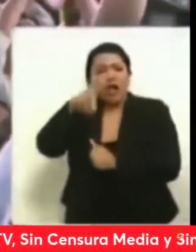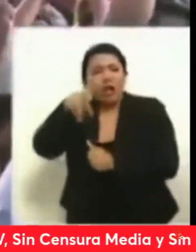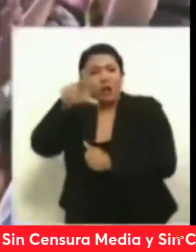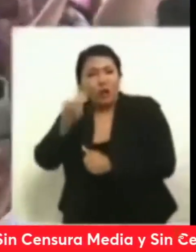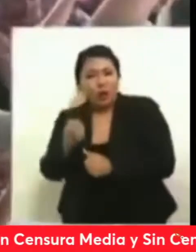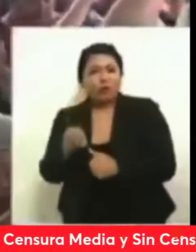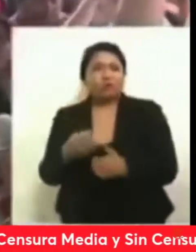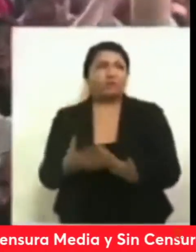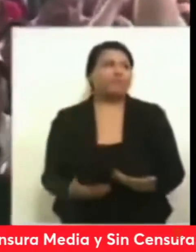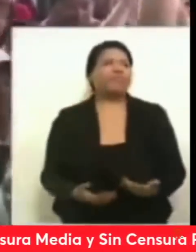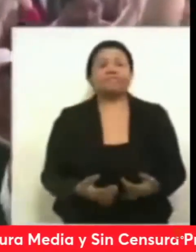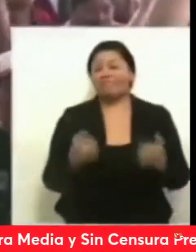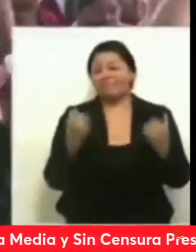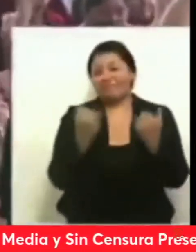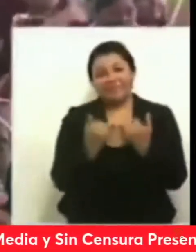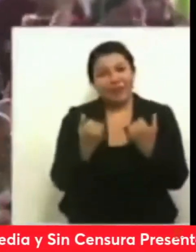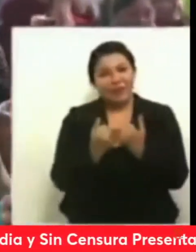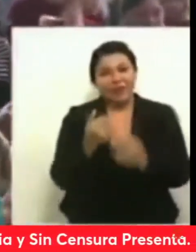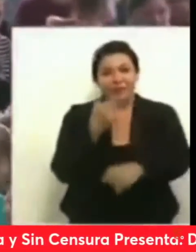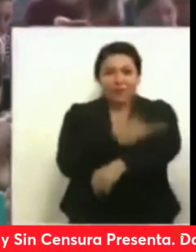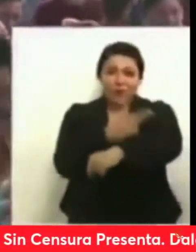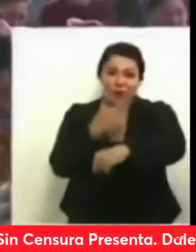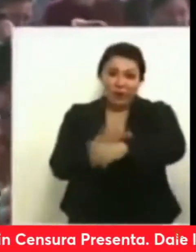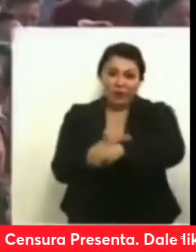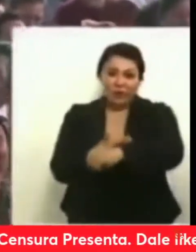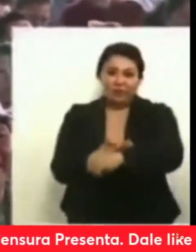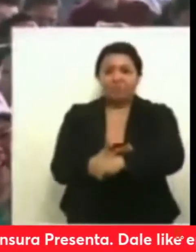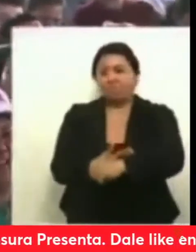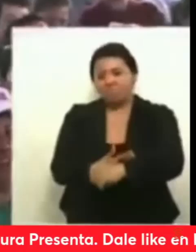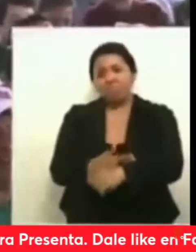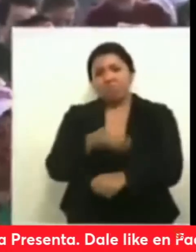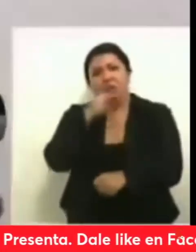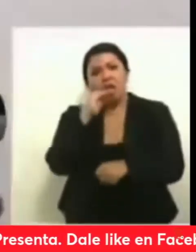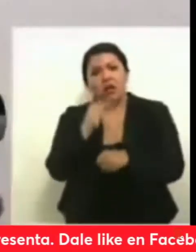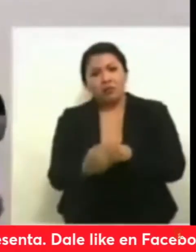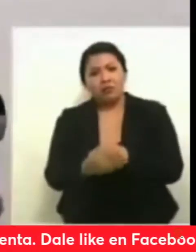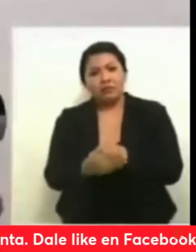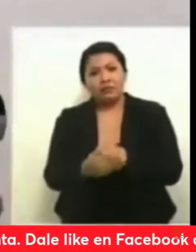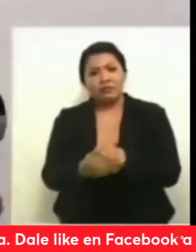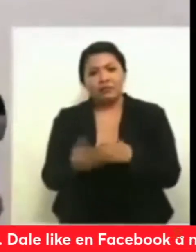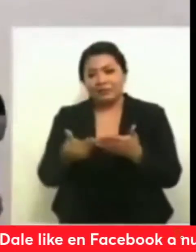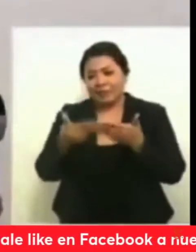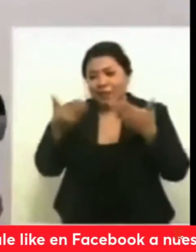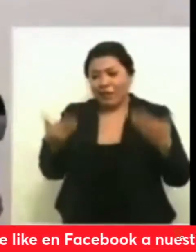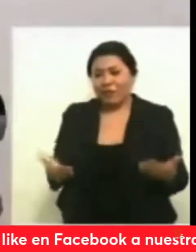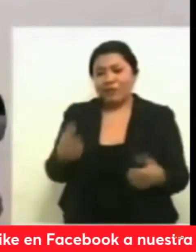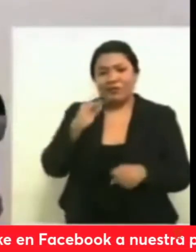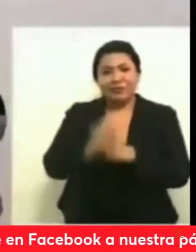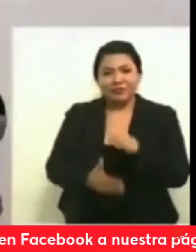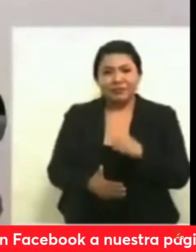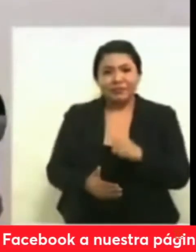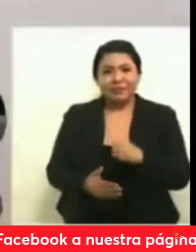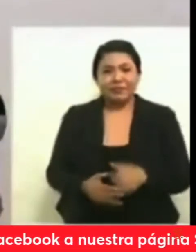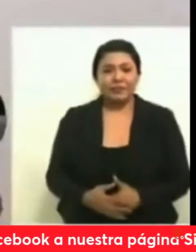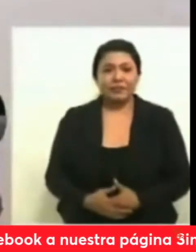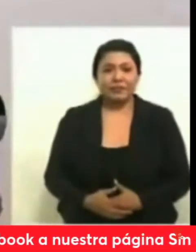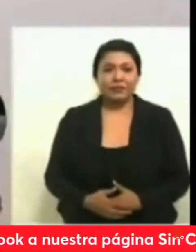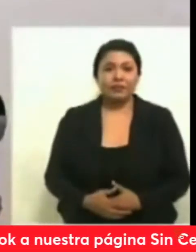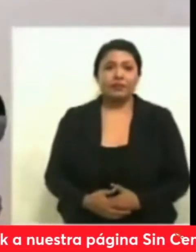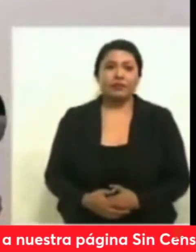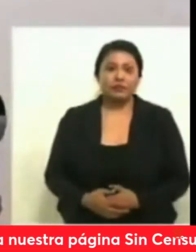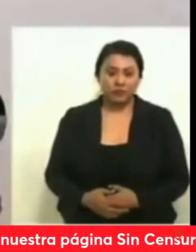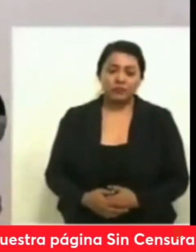Y es un honor caminar con él ahora en esto que llamo